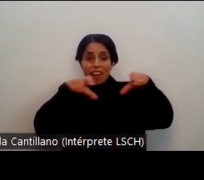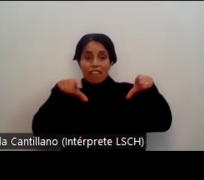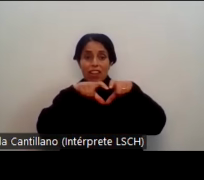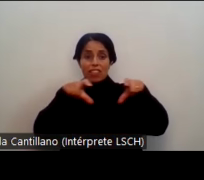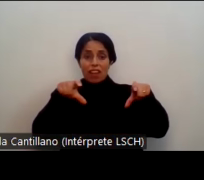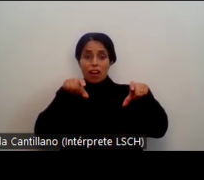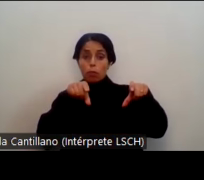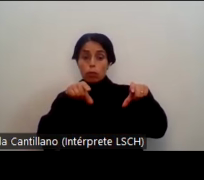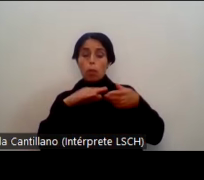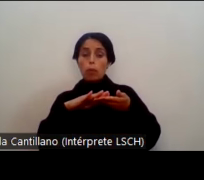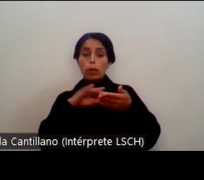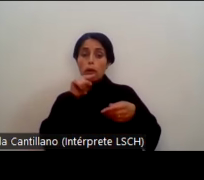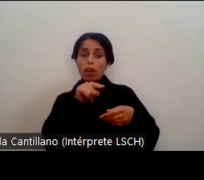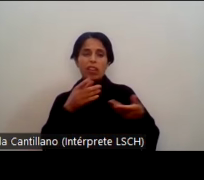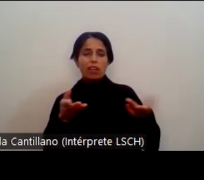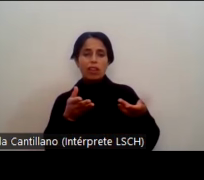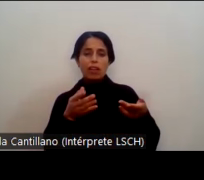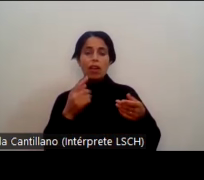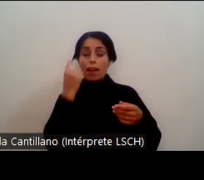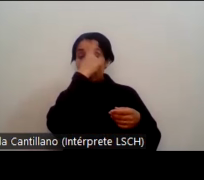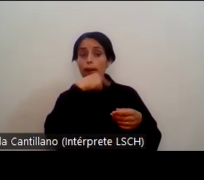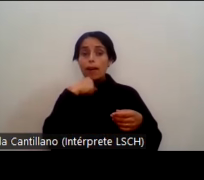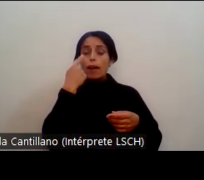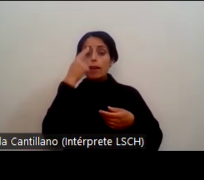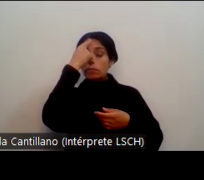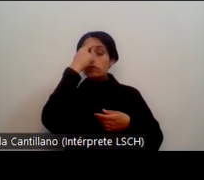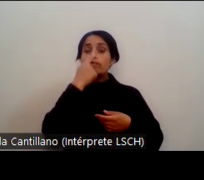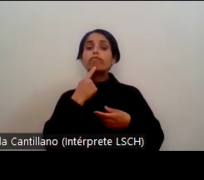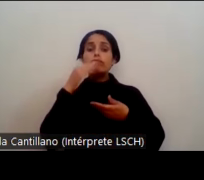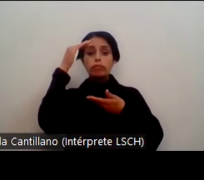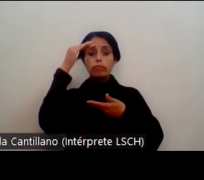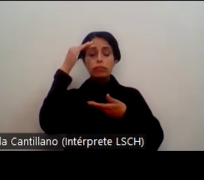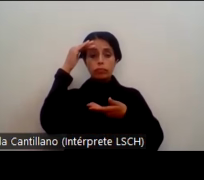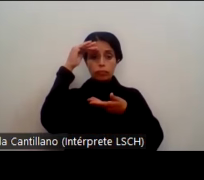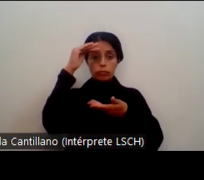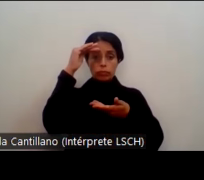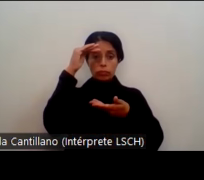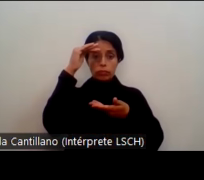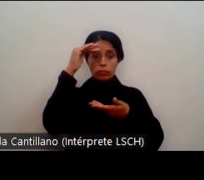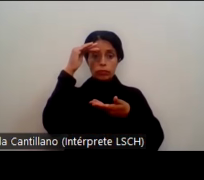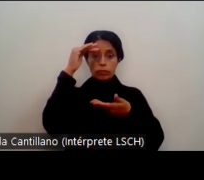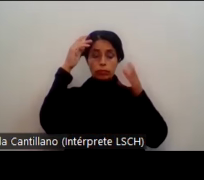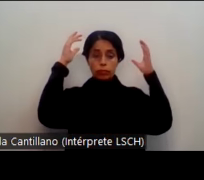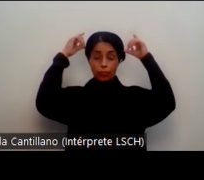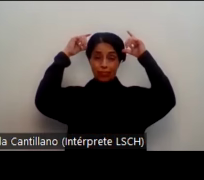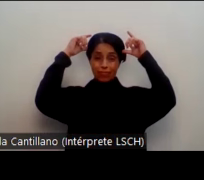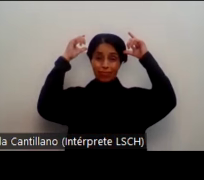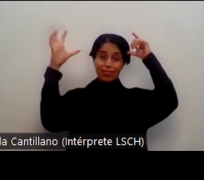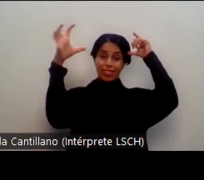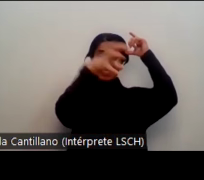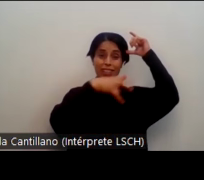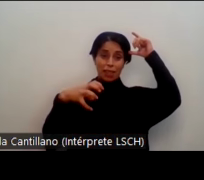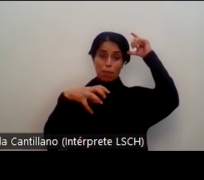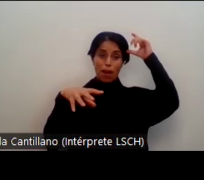por ejemplo, donde aquí está la cabeza del individuo portador de una